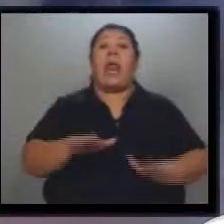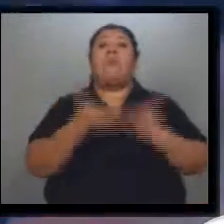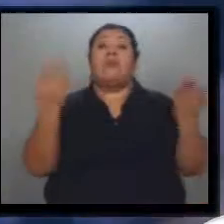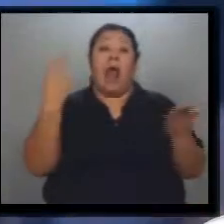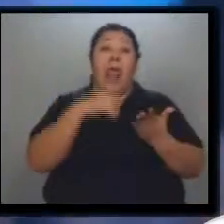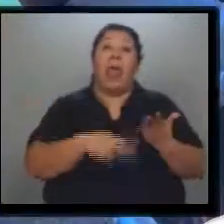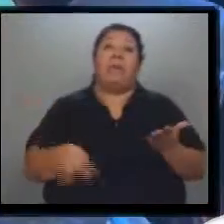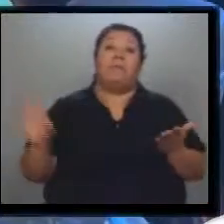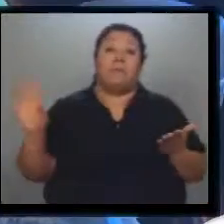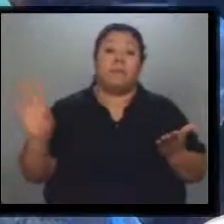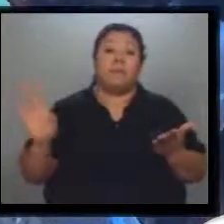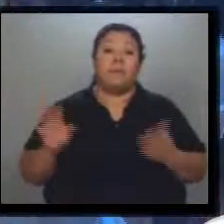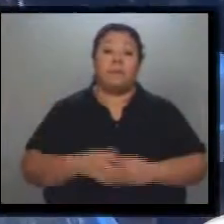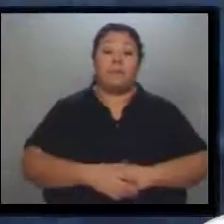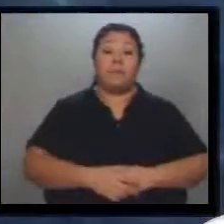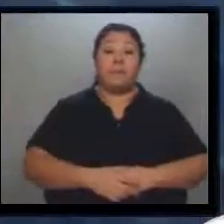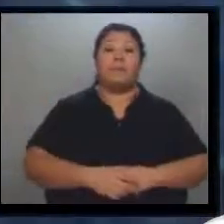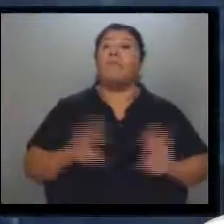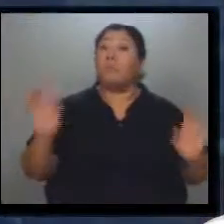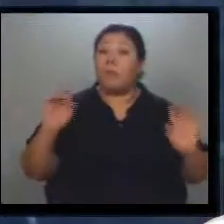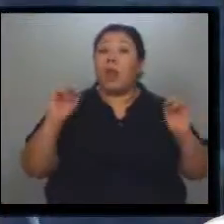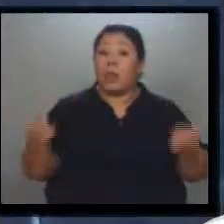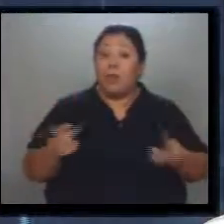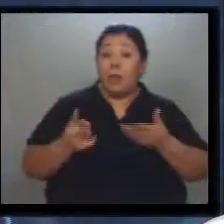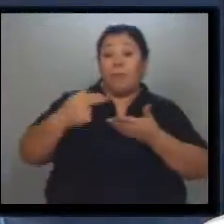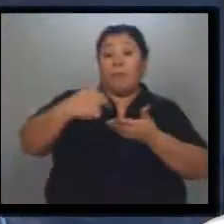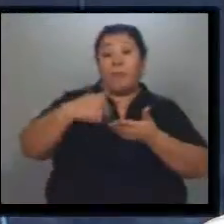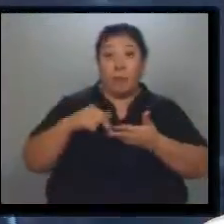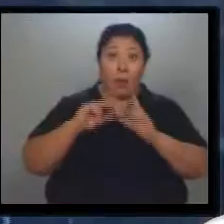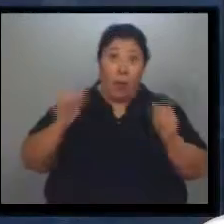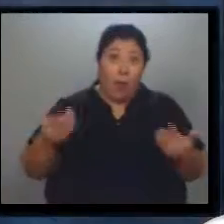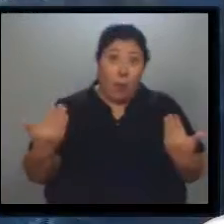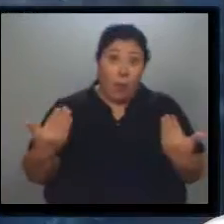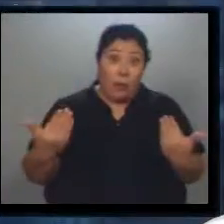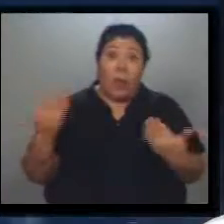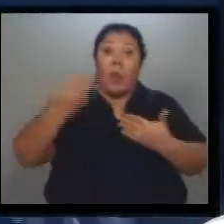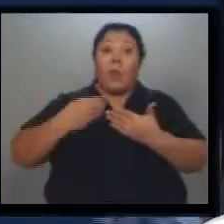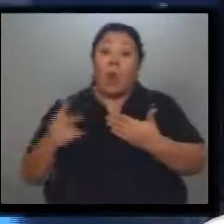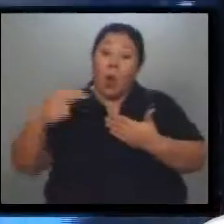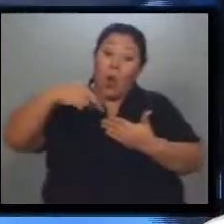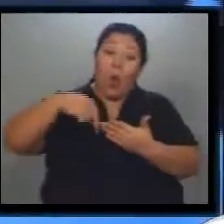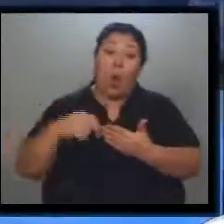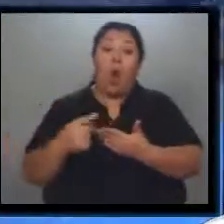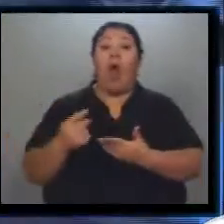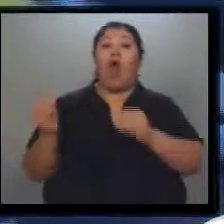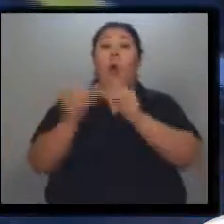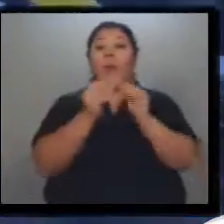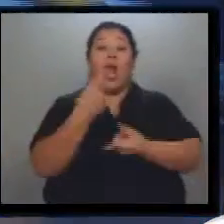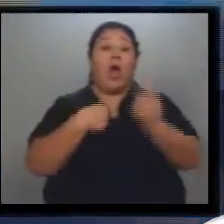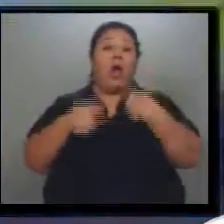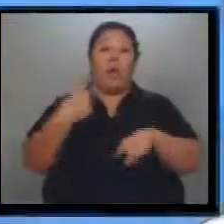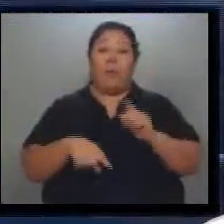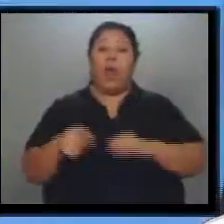listo. Claro, recortar figuritas también, como dice Luis, que recorte las figuritas que tiene, sí, que se las cambie a los compañeros. No hay más plata